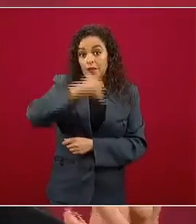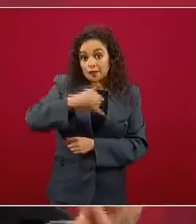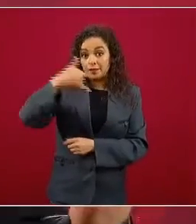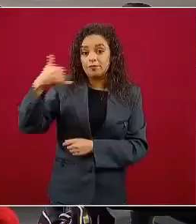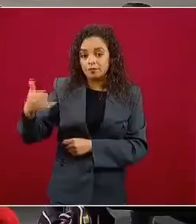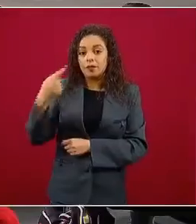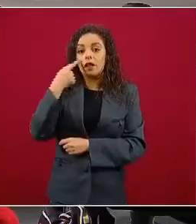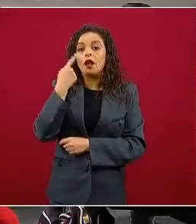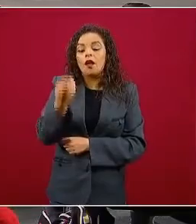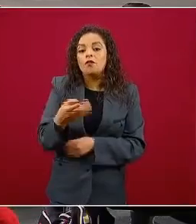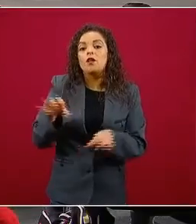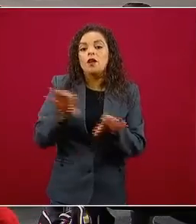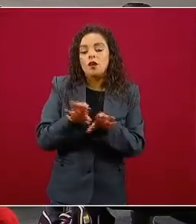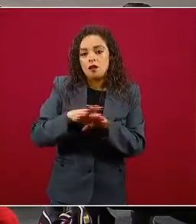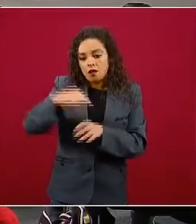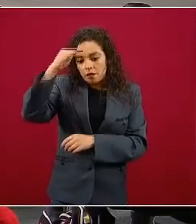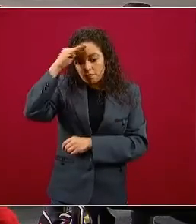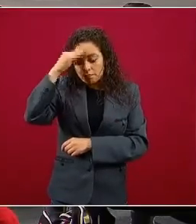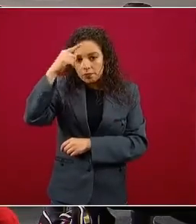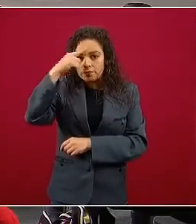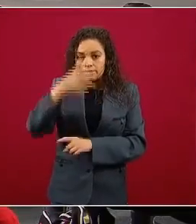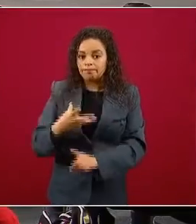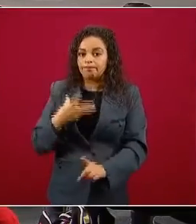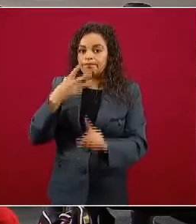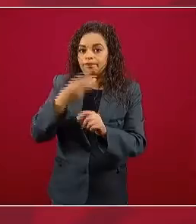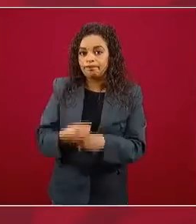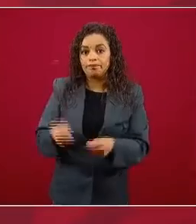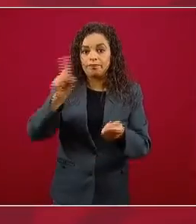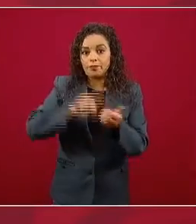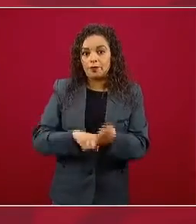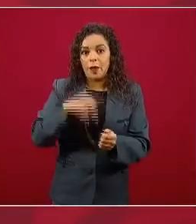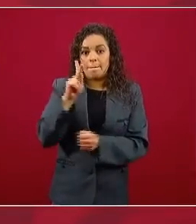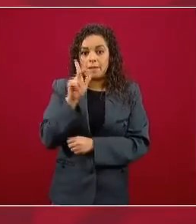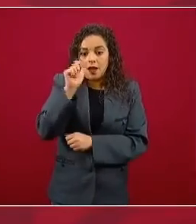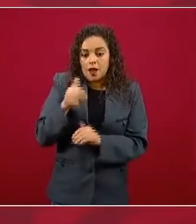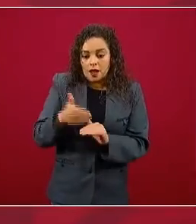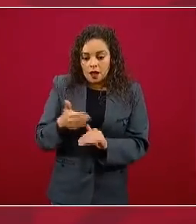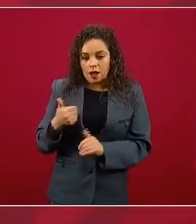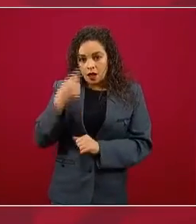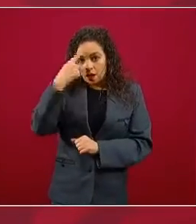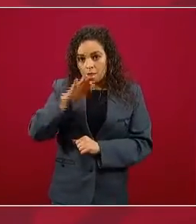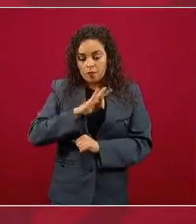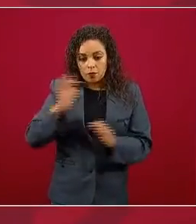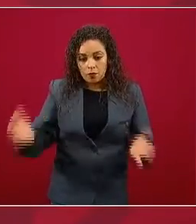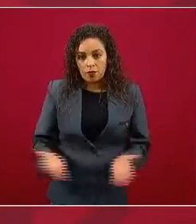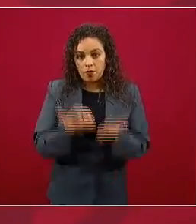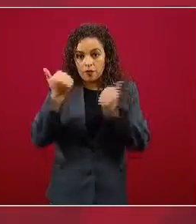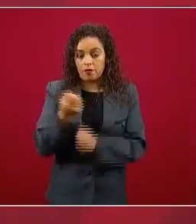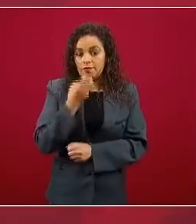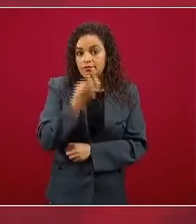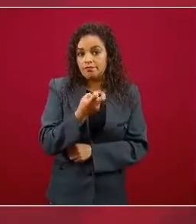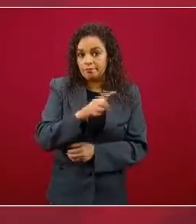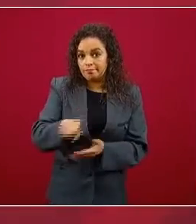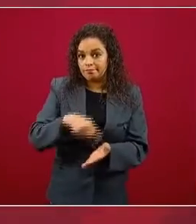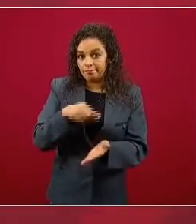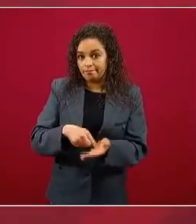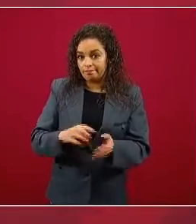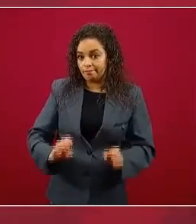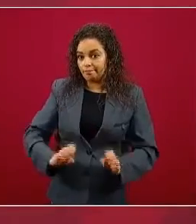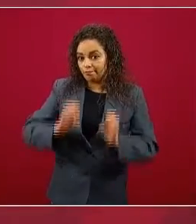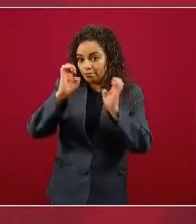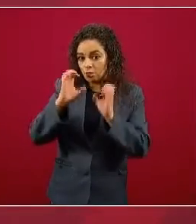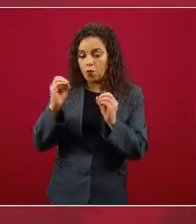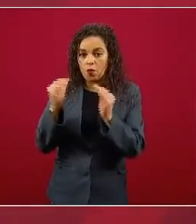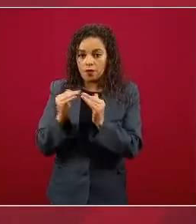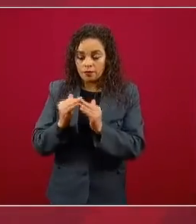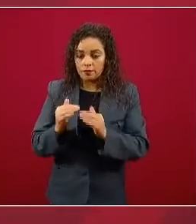familias no tengan algún plan para rescatar y resguardar su patrimonio. Y en segundo lugar, planes especiales de